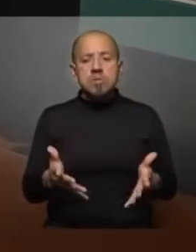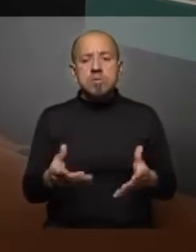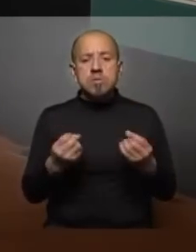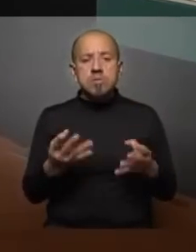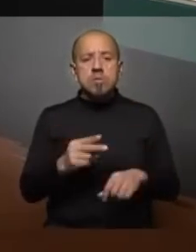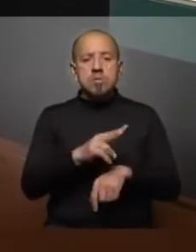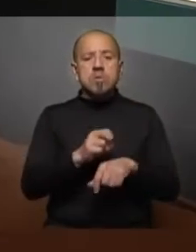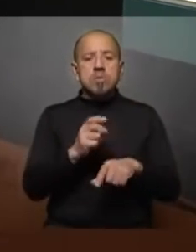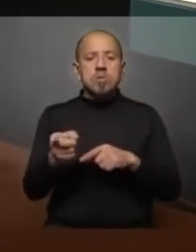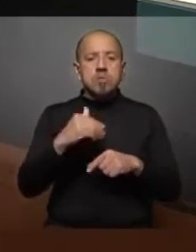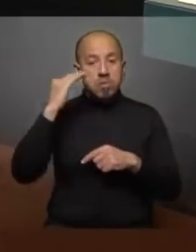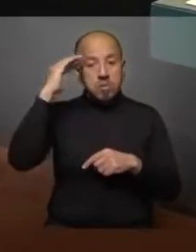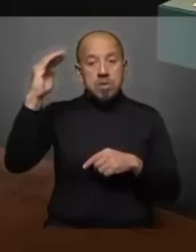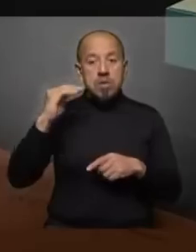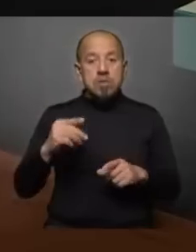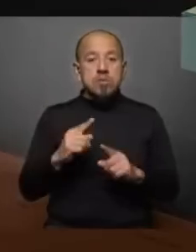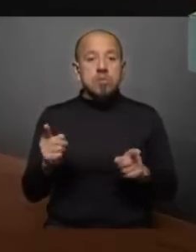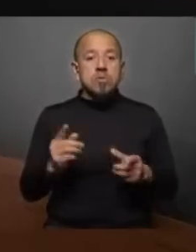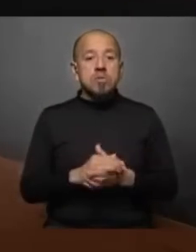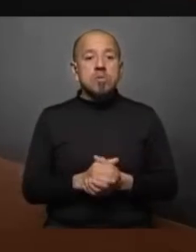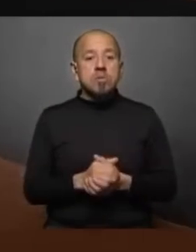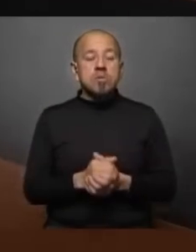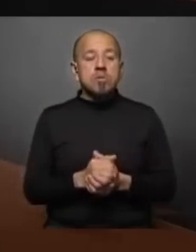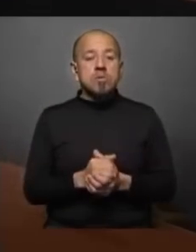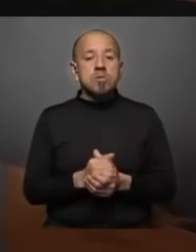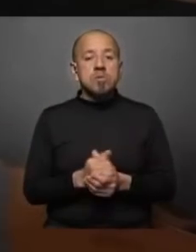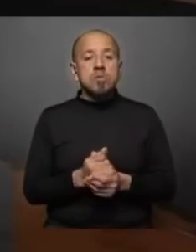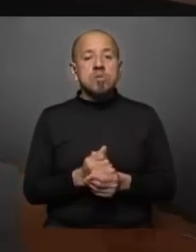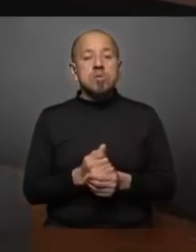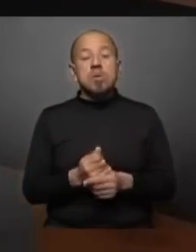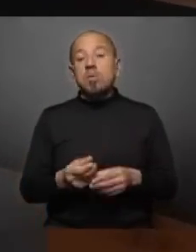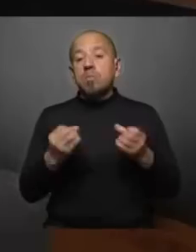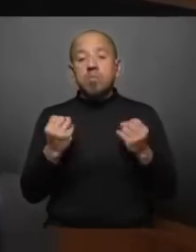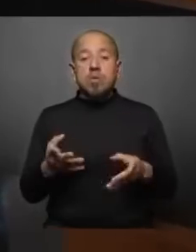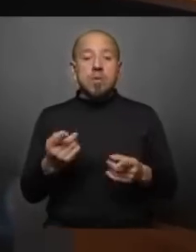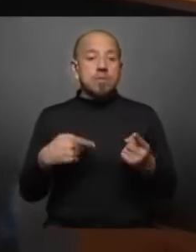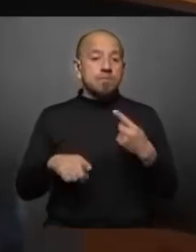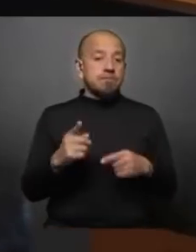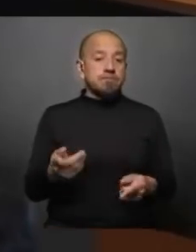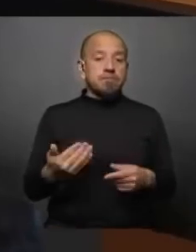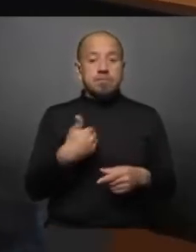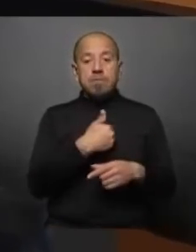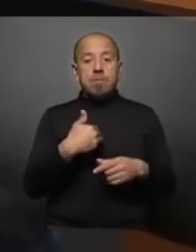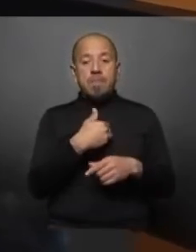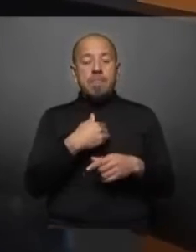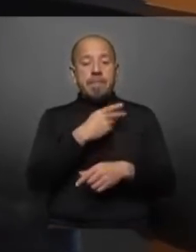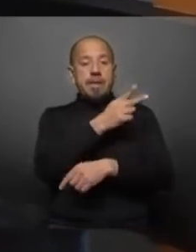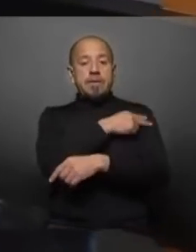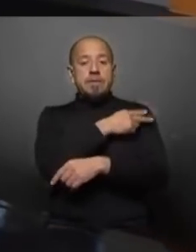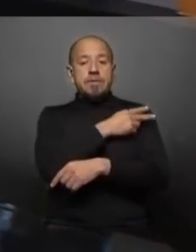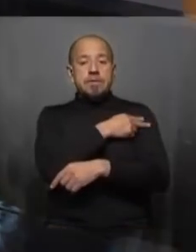los fiscales y no los militares Por qué causa razón motivo circunstancia alguien que se empeñó como comandante en jefe de la